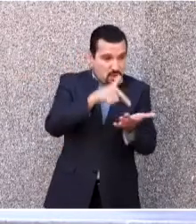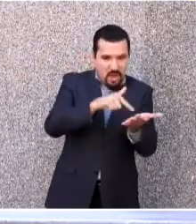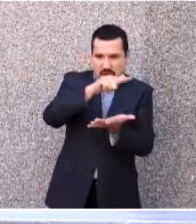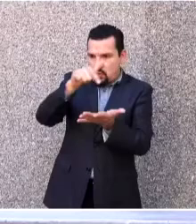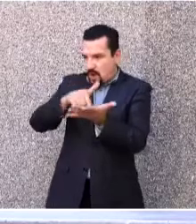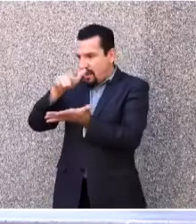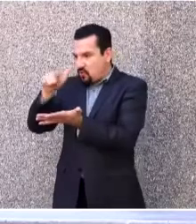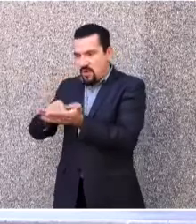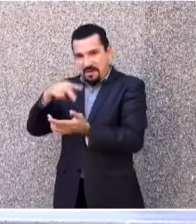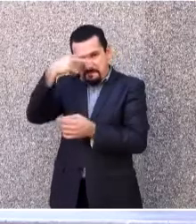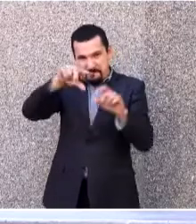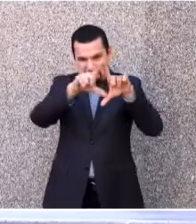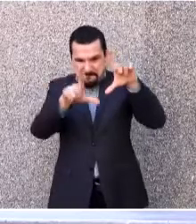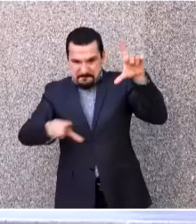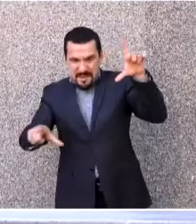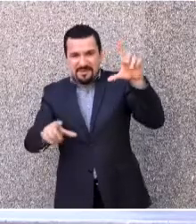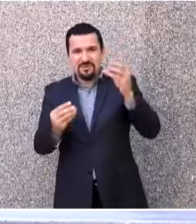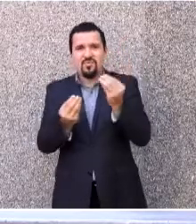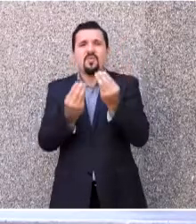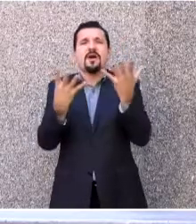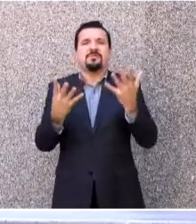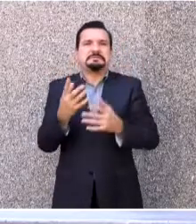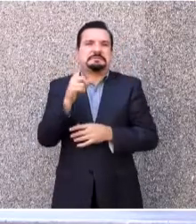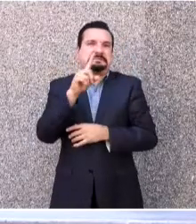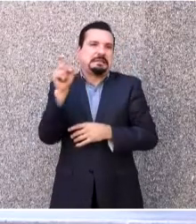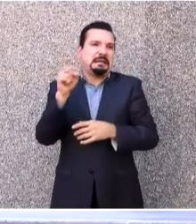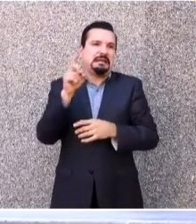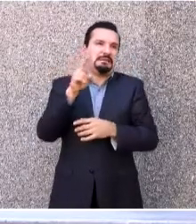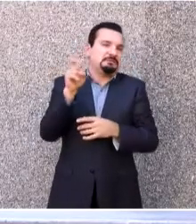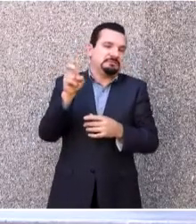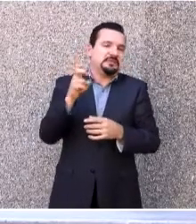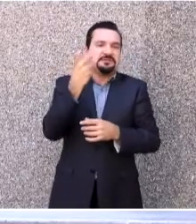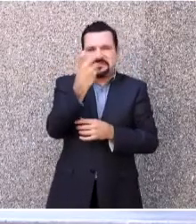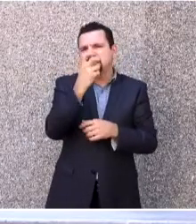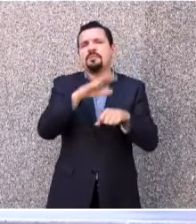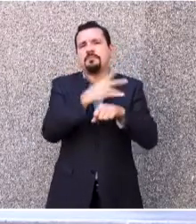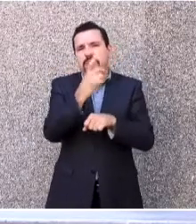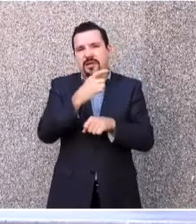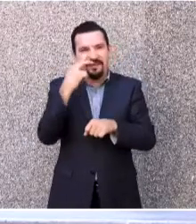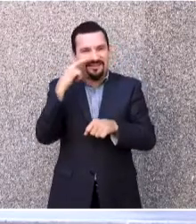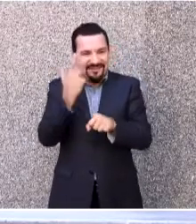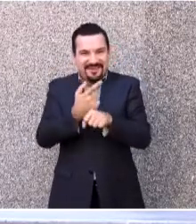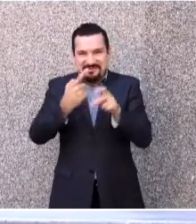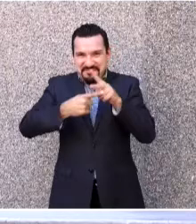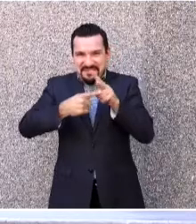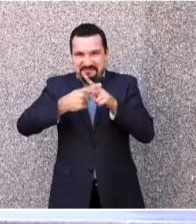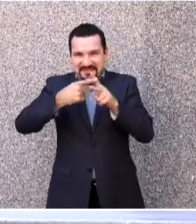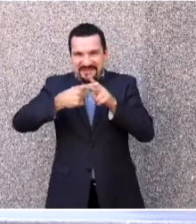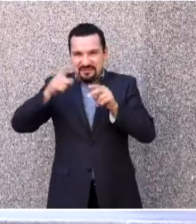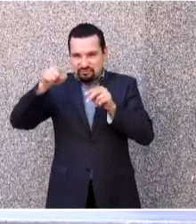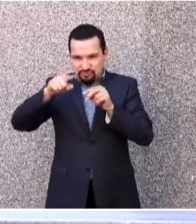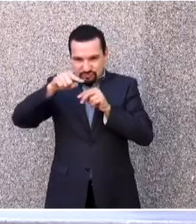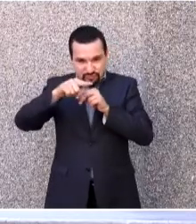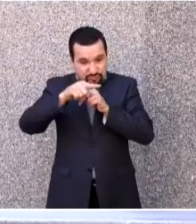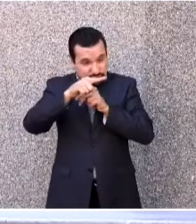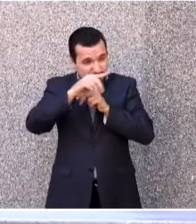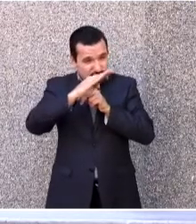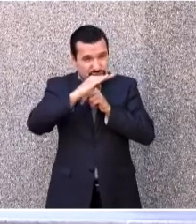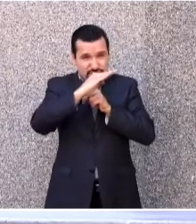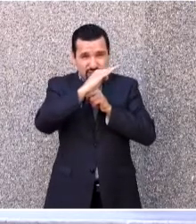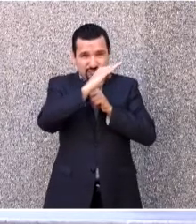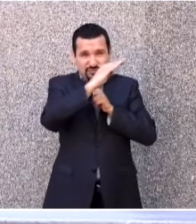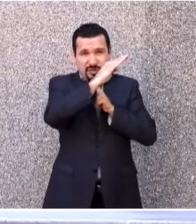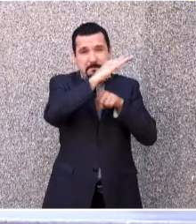del país. Eso es en términos de la curva epidémica. Por supuesto que en